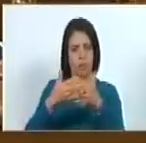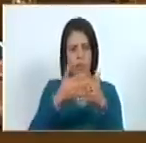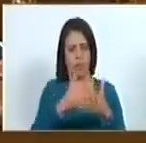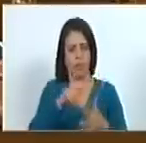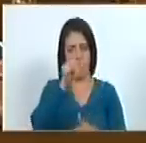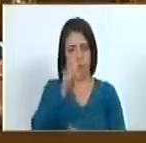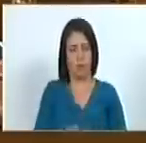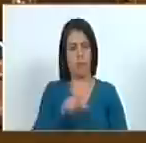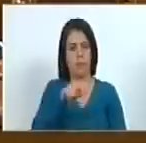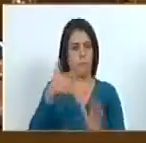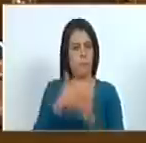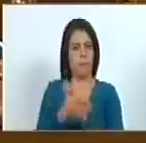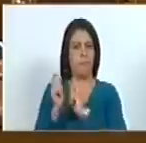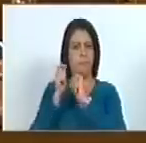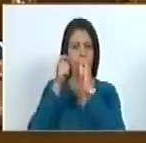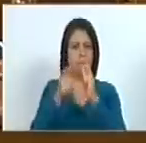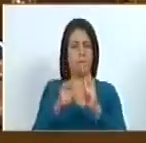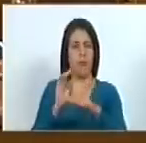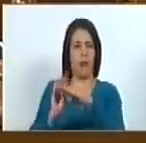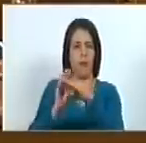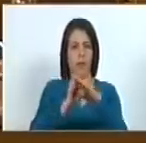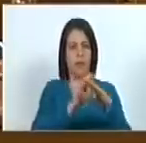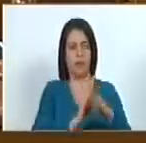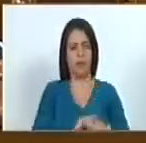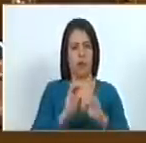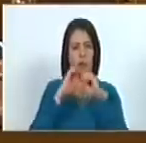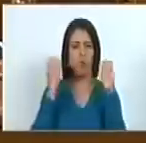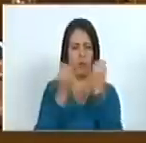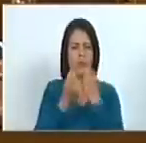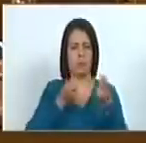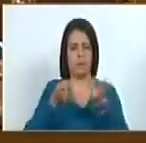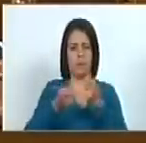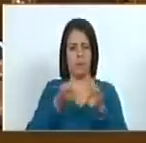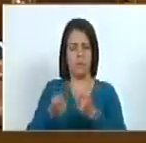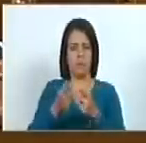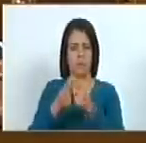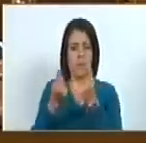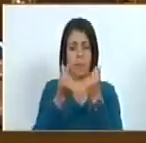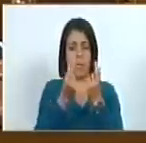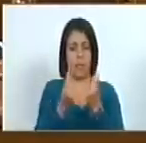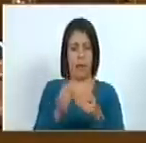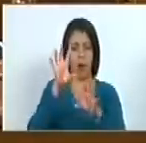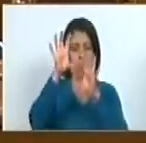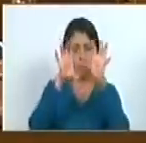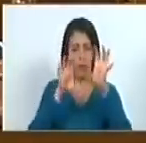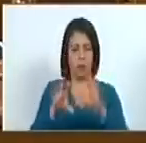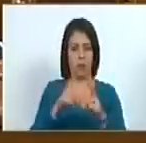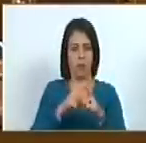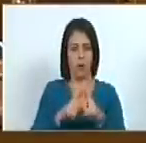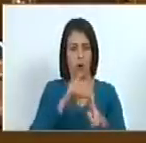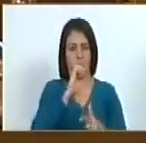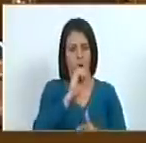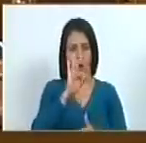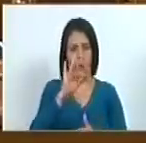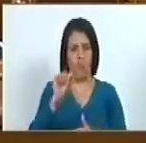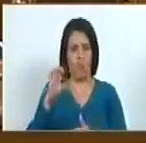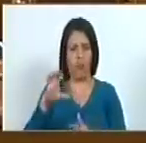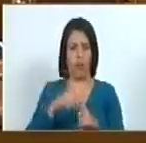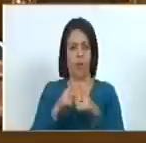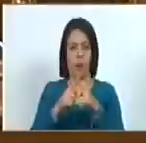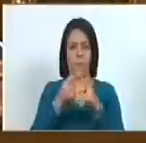Stark, en la cual advierte que la Oficina de Control de Activos Extranjeros, OFAC por sus siglas en